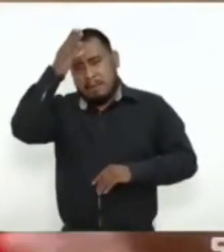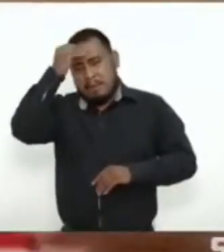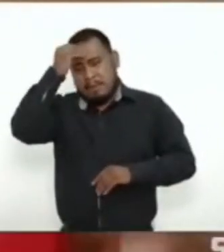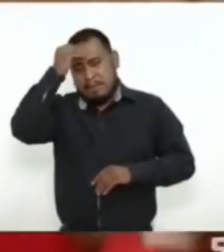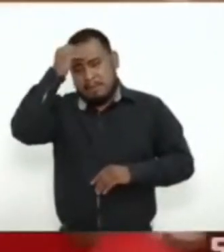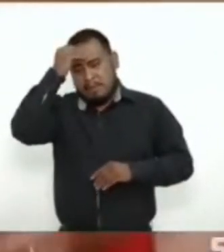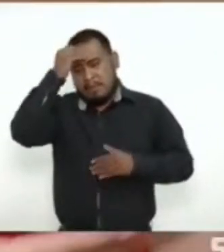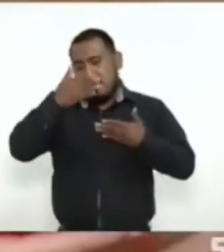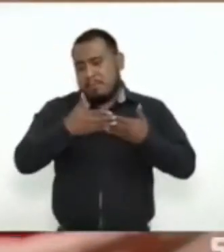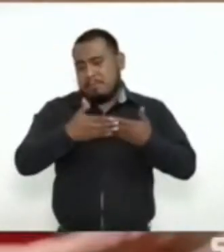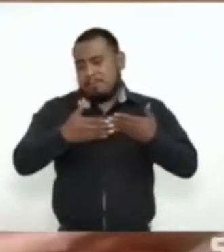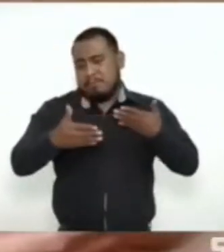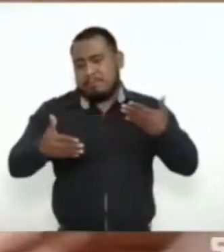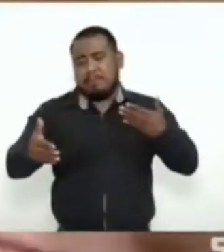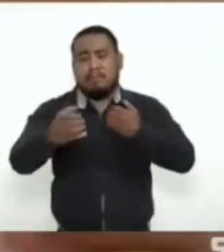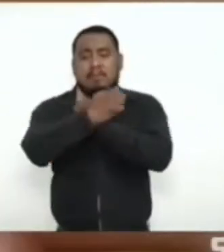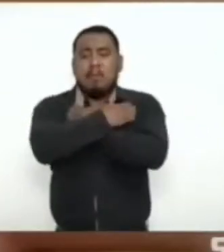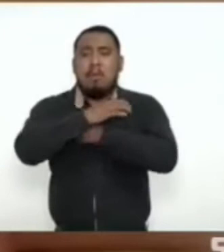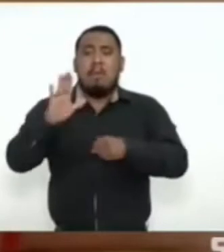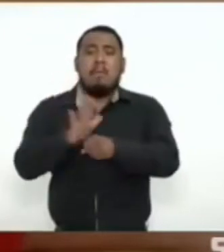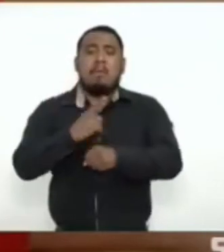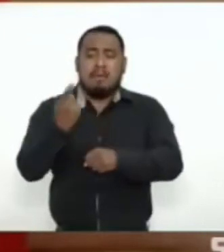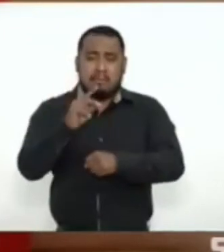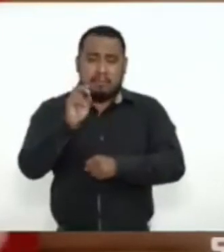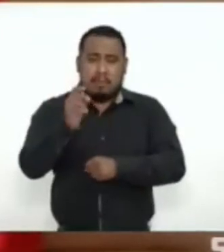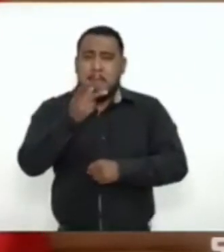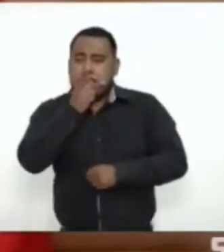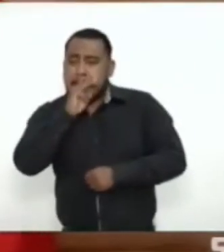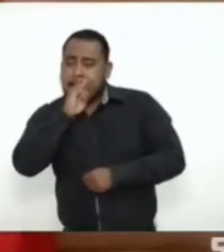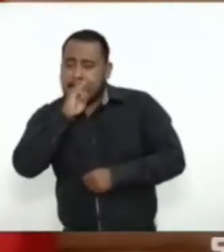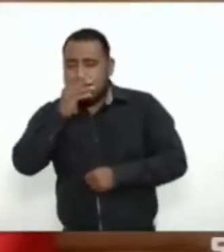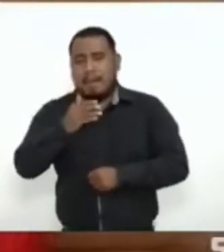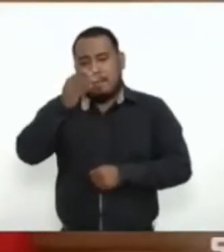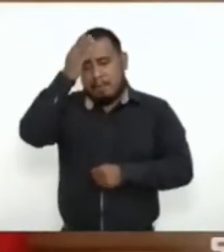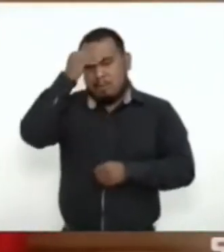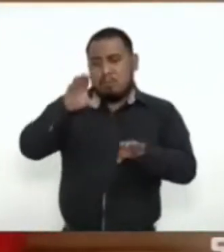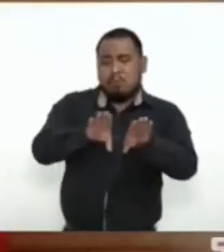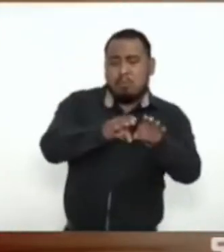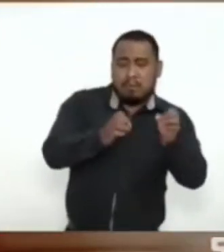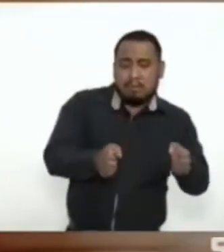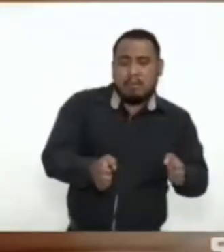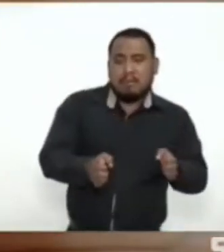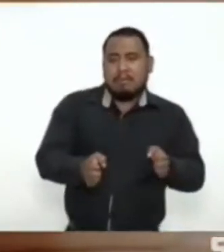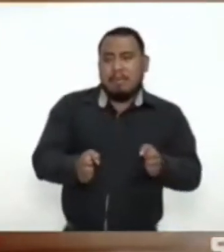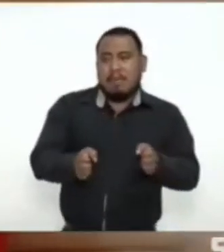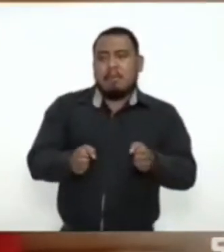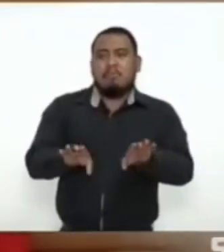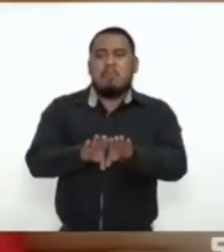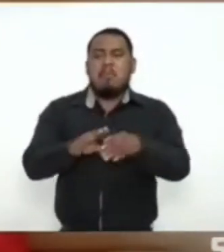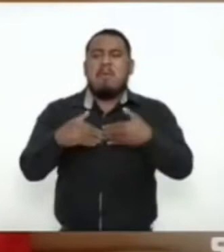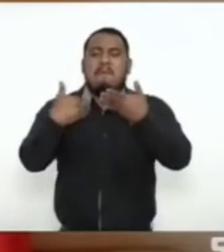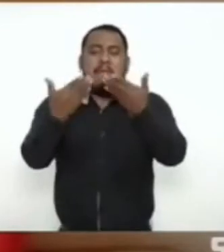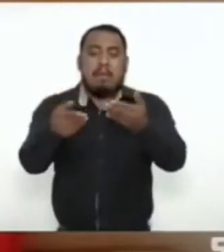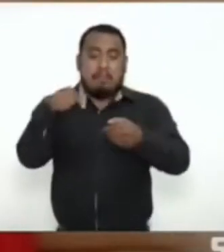educación, porque así lo aprendieron los papás, a decir cómo estás ubicados afuera. Para esta